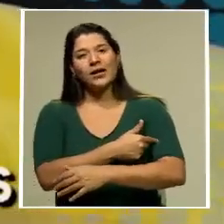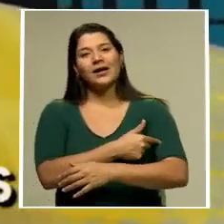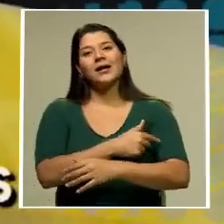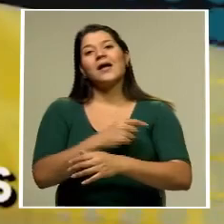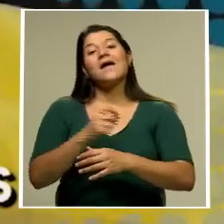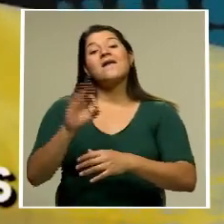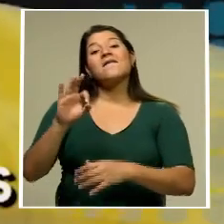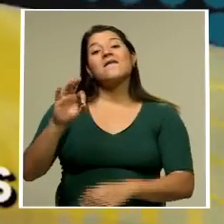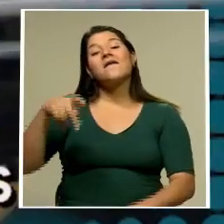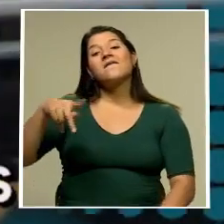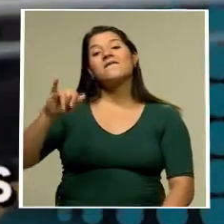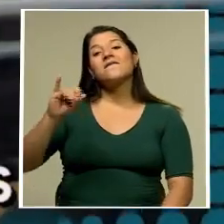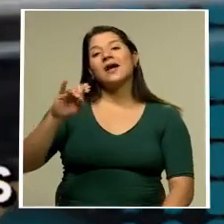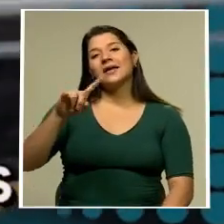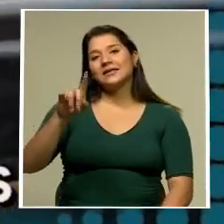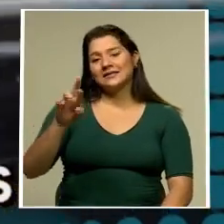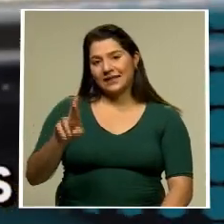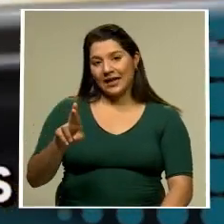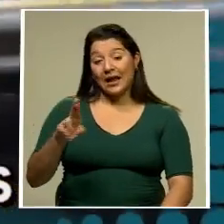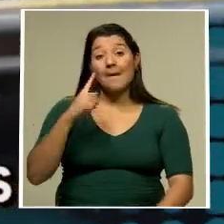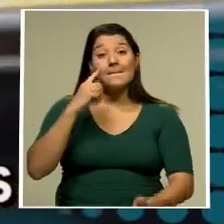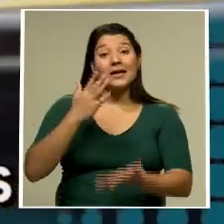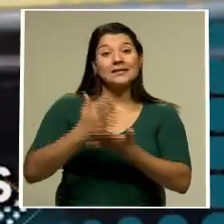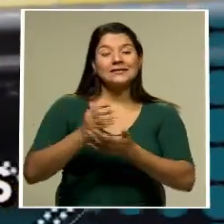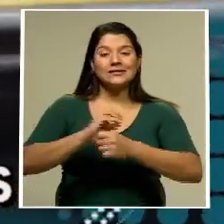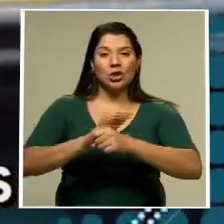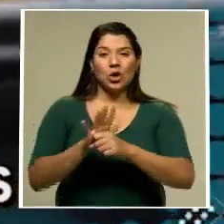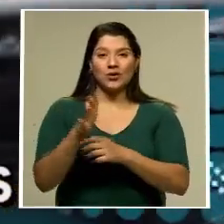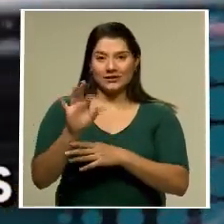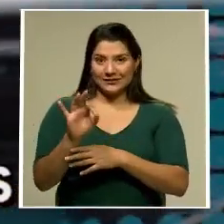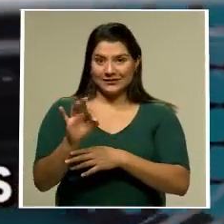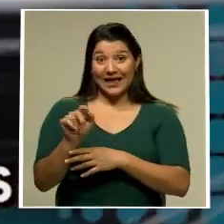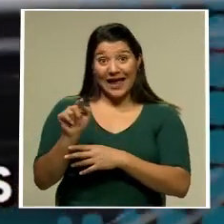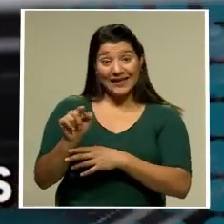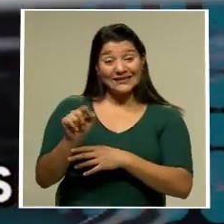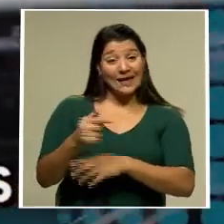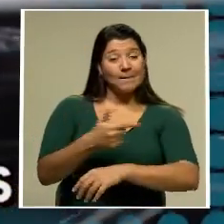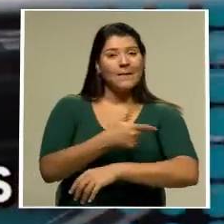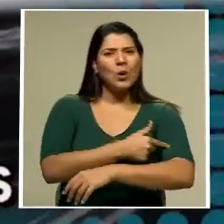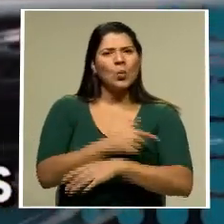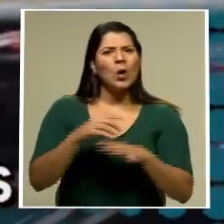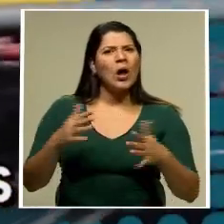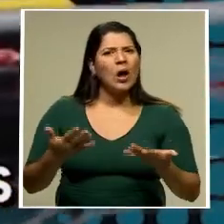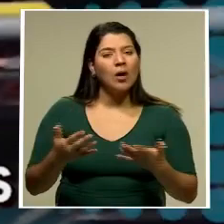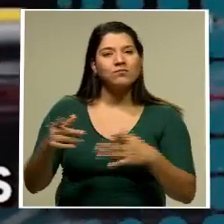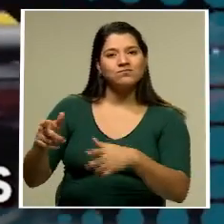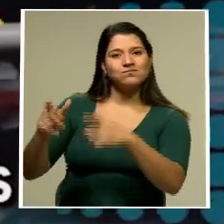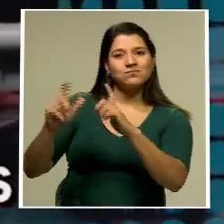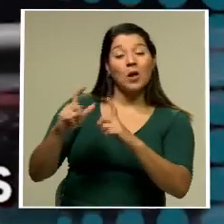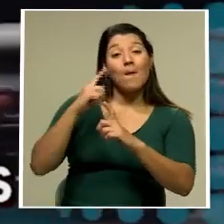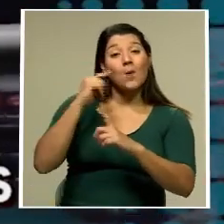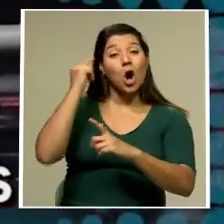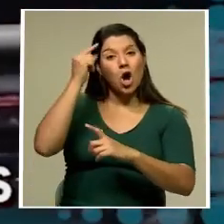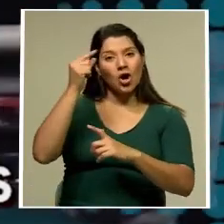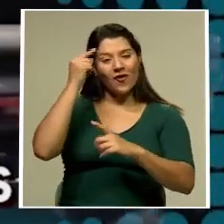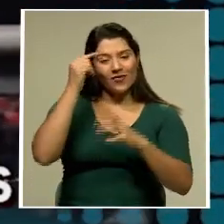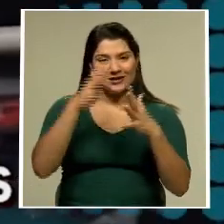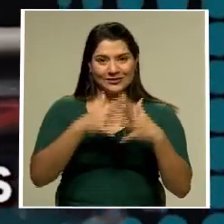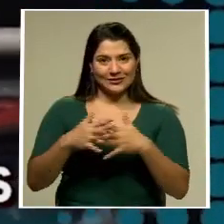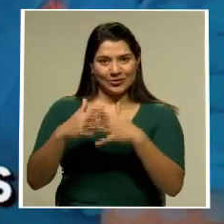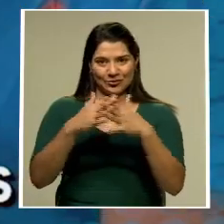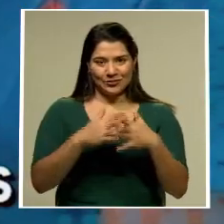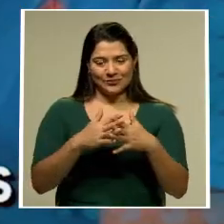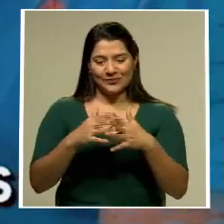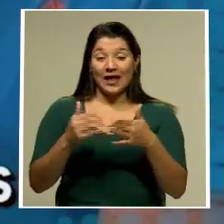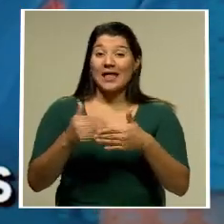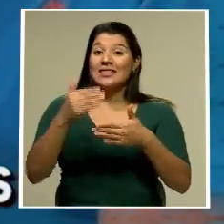vacuna Pfizer-BioNTech contra la COVID-19. Estas vacunas fueron donadas por el gobierno de Estados